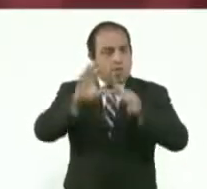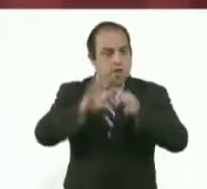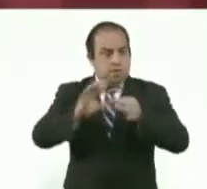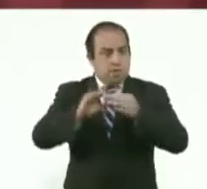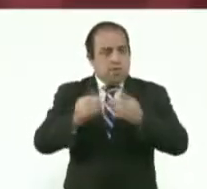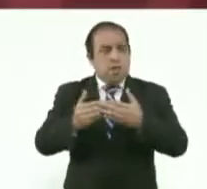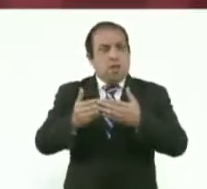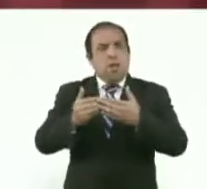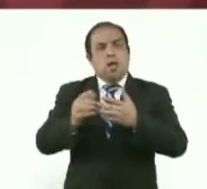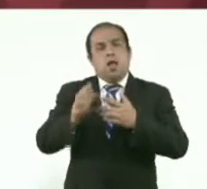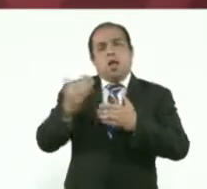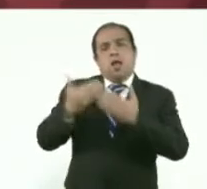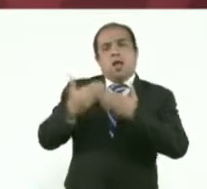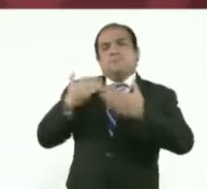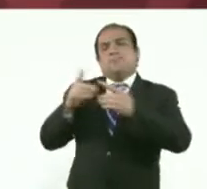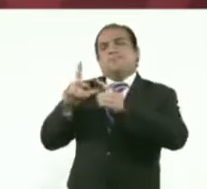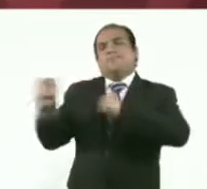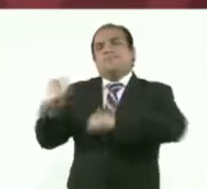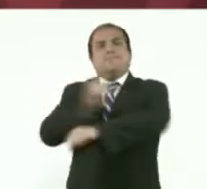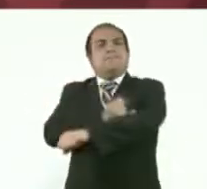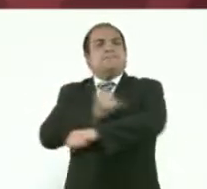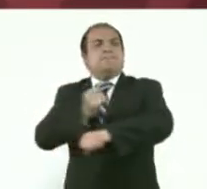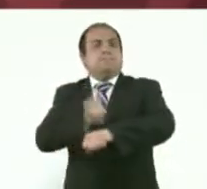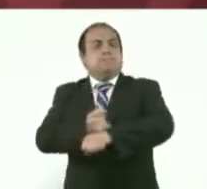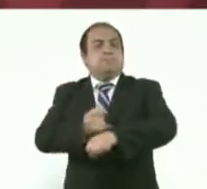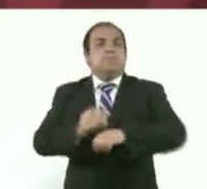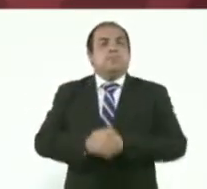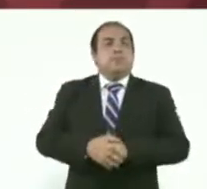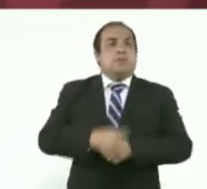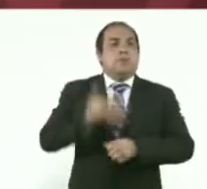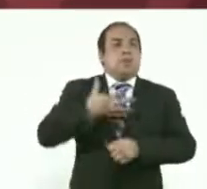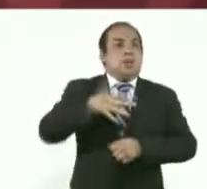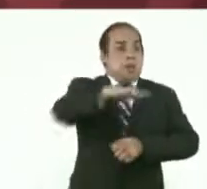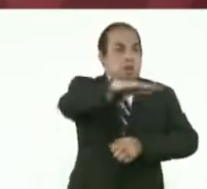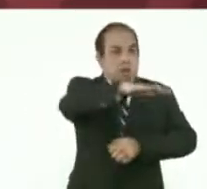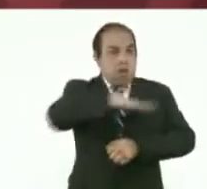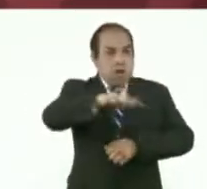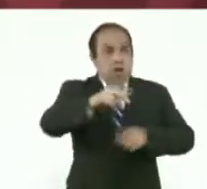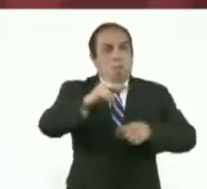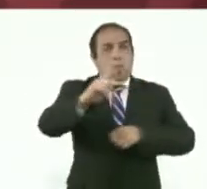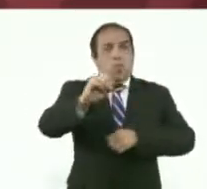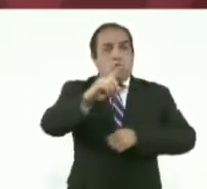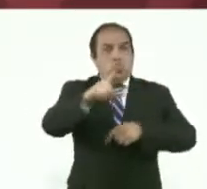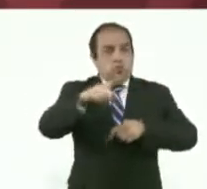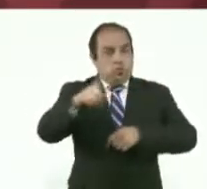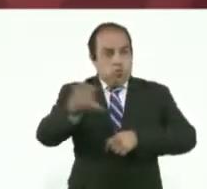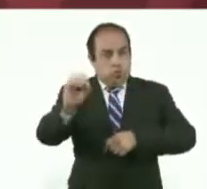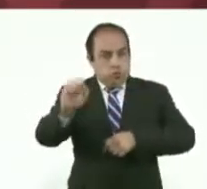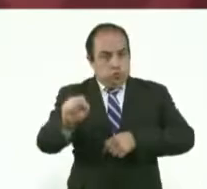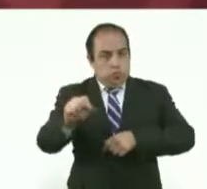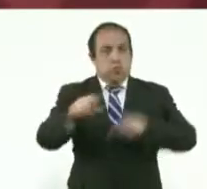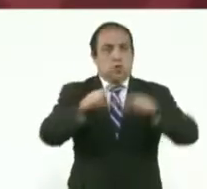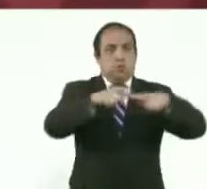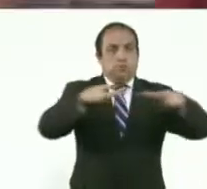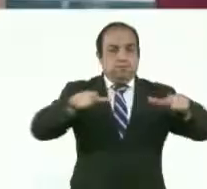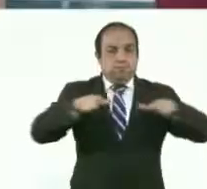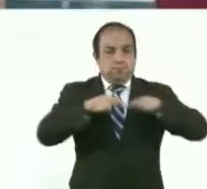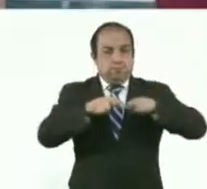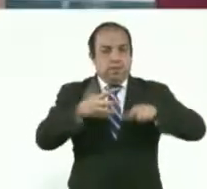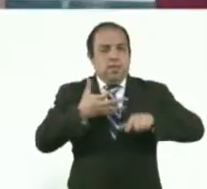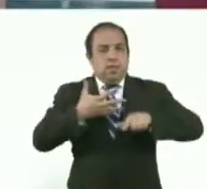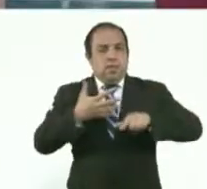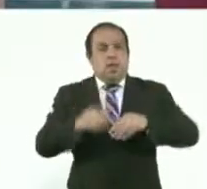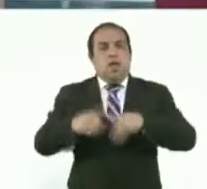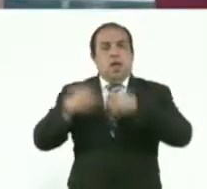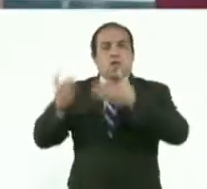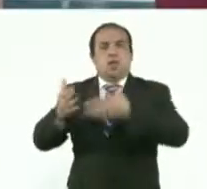cuando estuvimos en Iztapalapa, que son una serie de pozos muy importantes que se están perforando fuera de la ciudad, que van